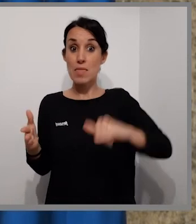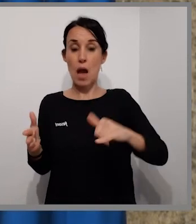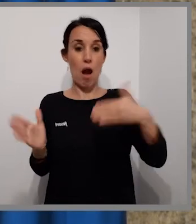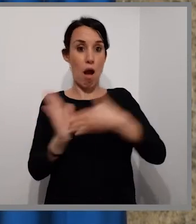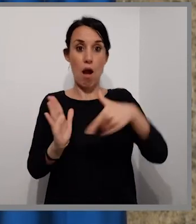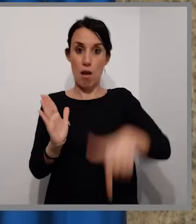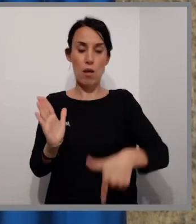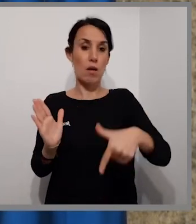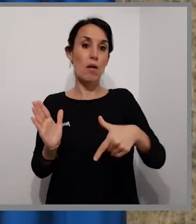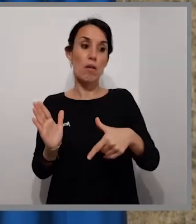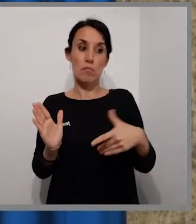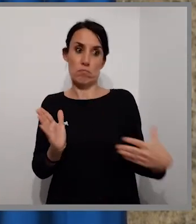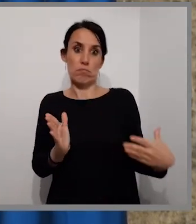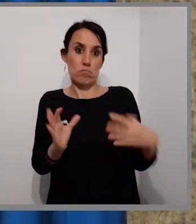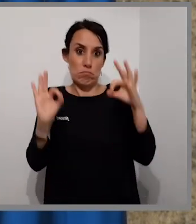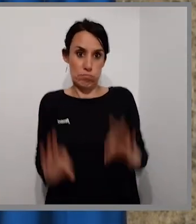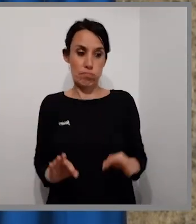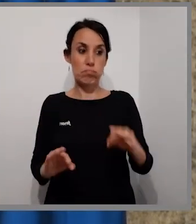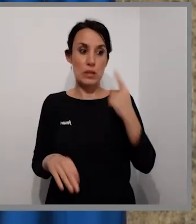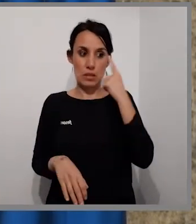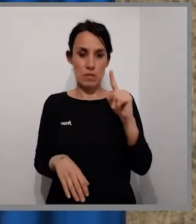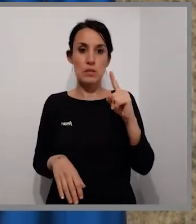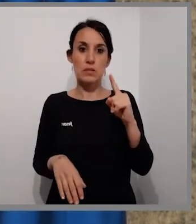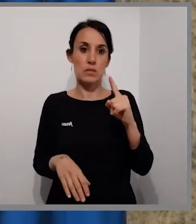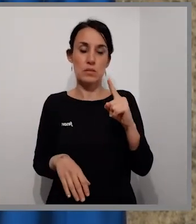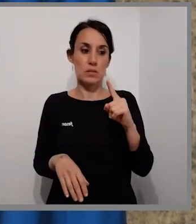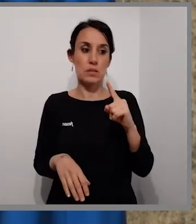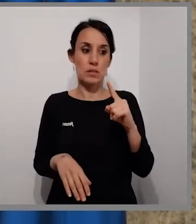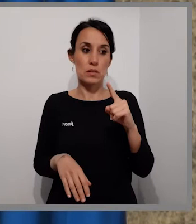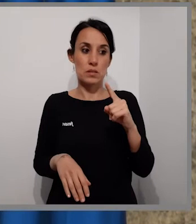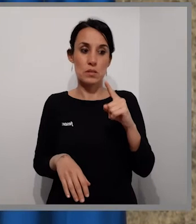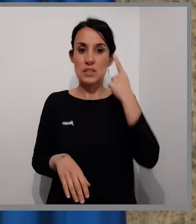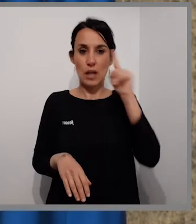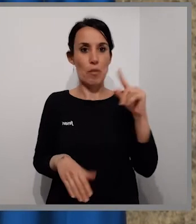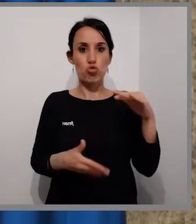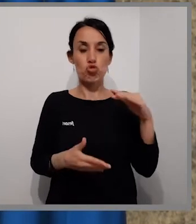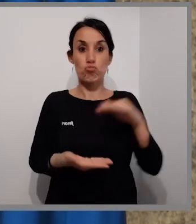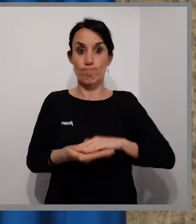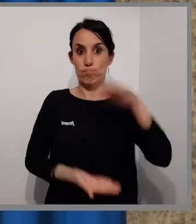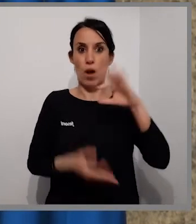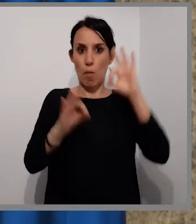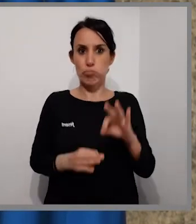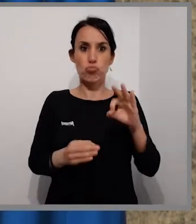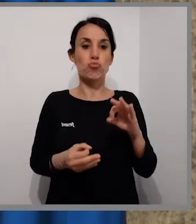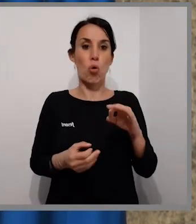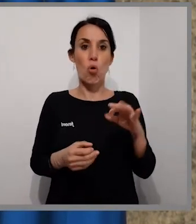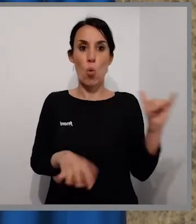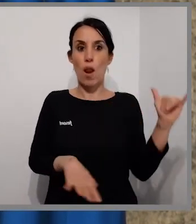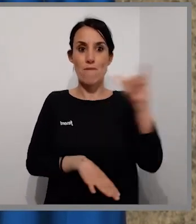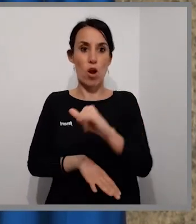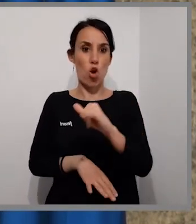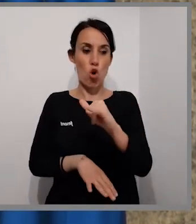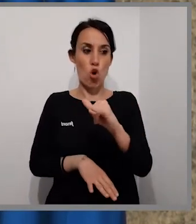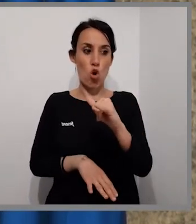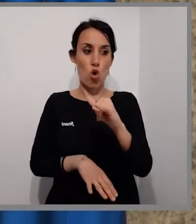llegue con todo el cargamento, que ya sí que somos conscientes que se cargó y que, por tanto, el vuelo